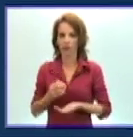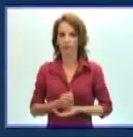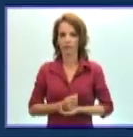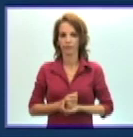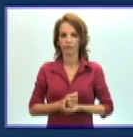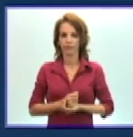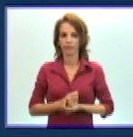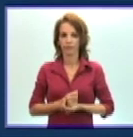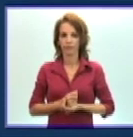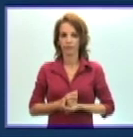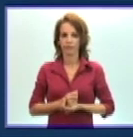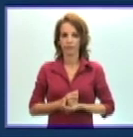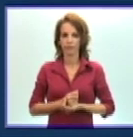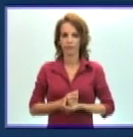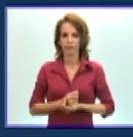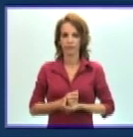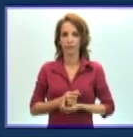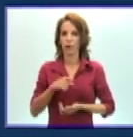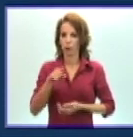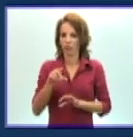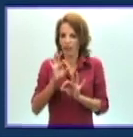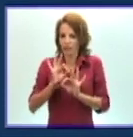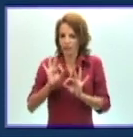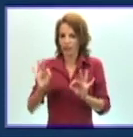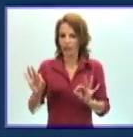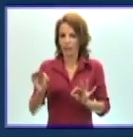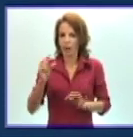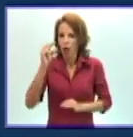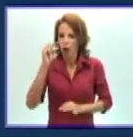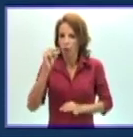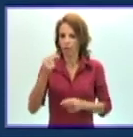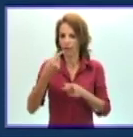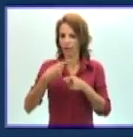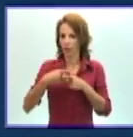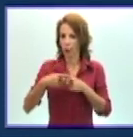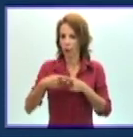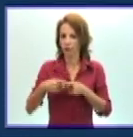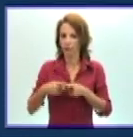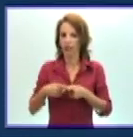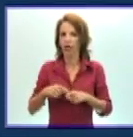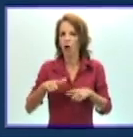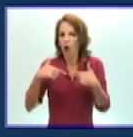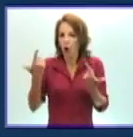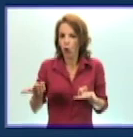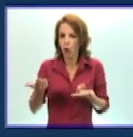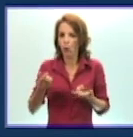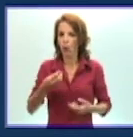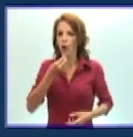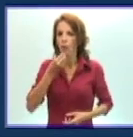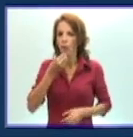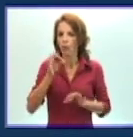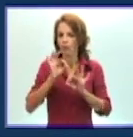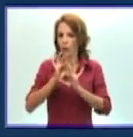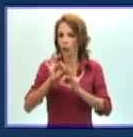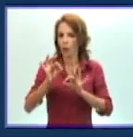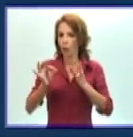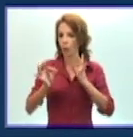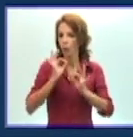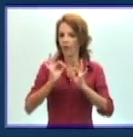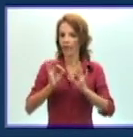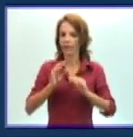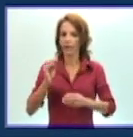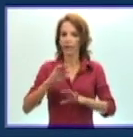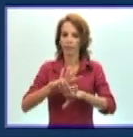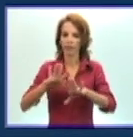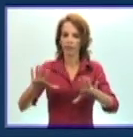ustedes simplemente con pequeñas cositas, todo el mundo podemos preservar este medio ambiente. Y la